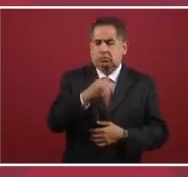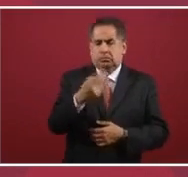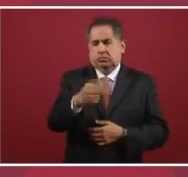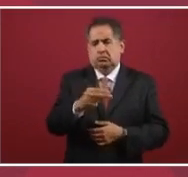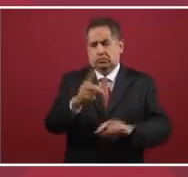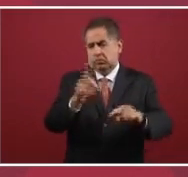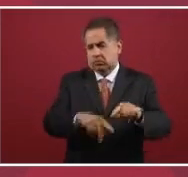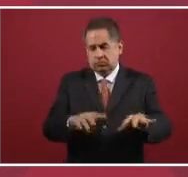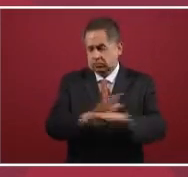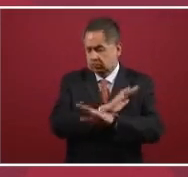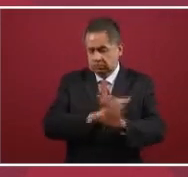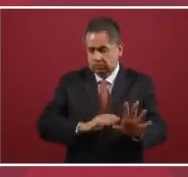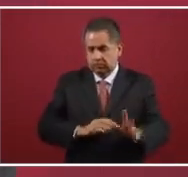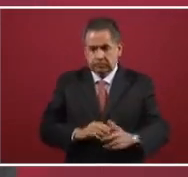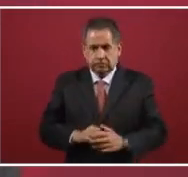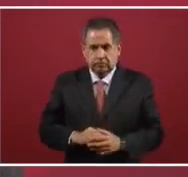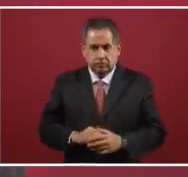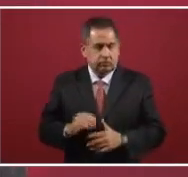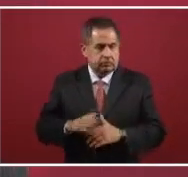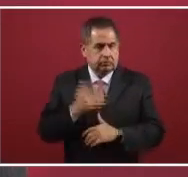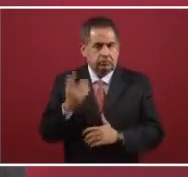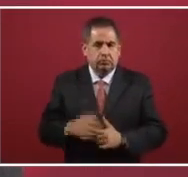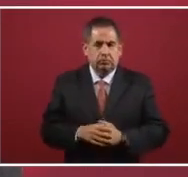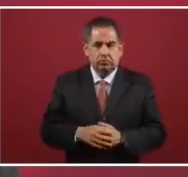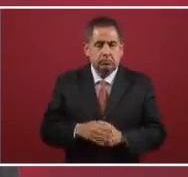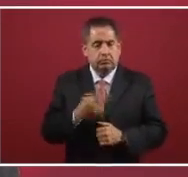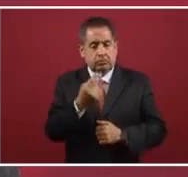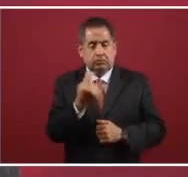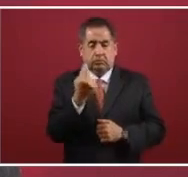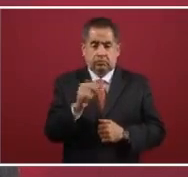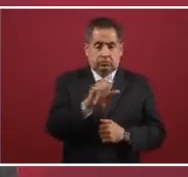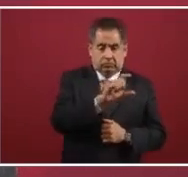nombre, porque ese nombre